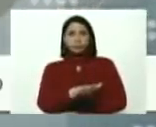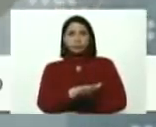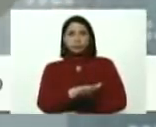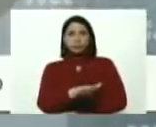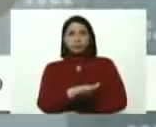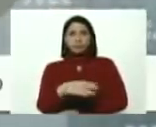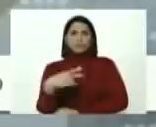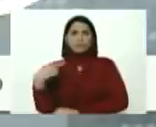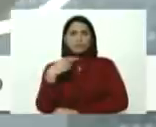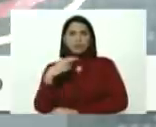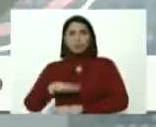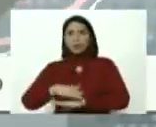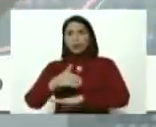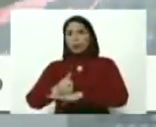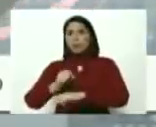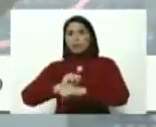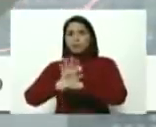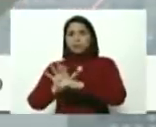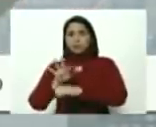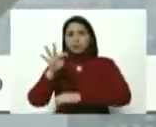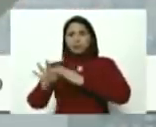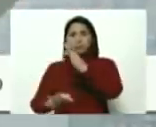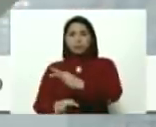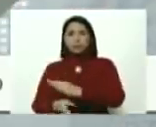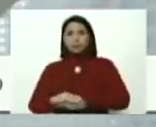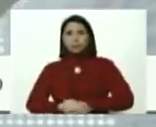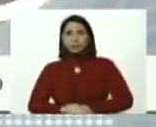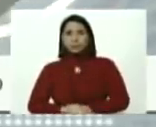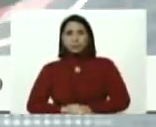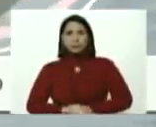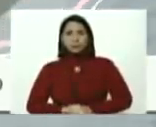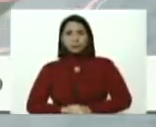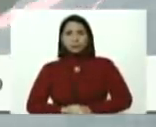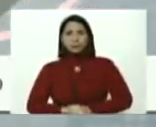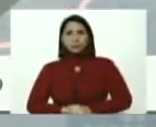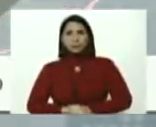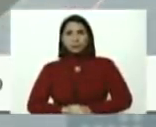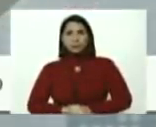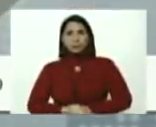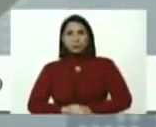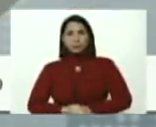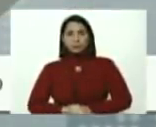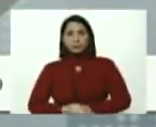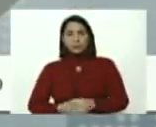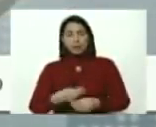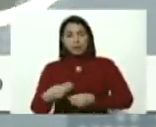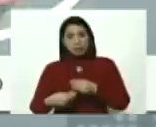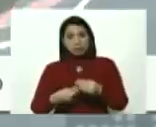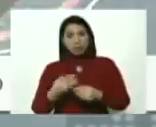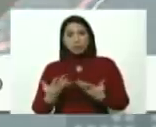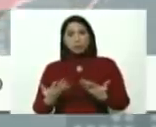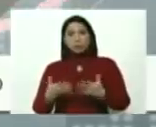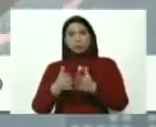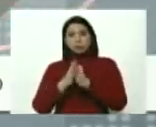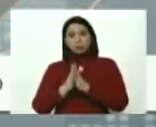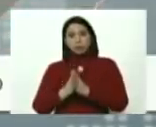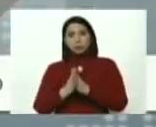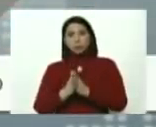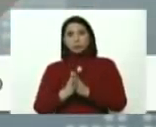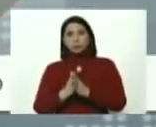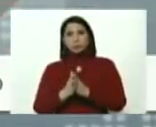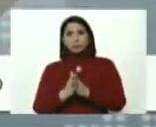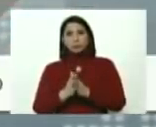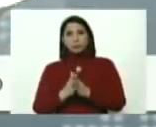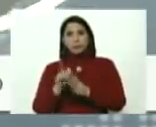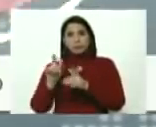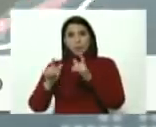víctima de la acción letal del COVID-19, y hacemos votos porque sus